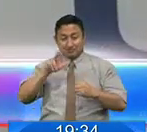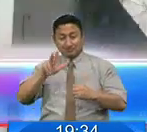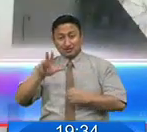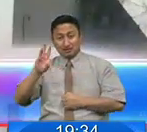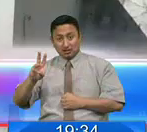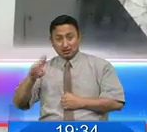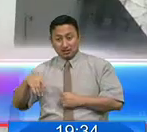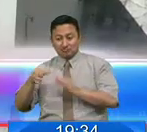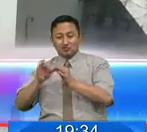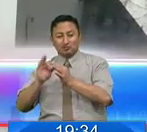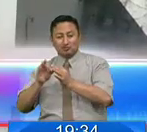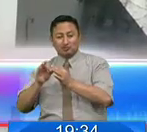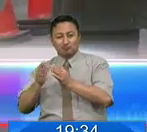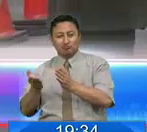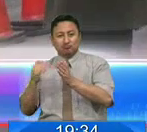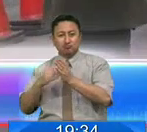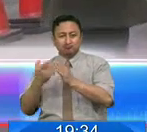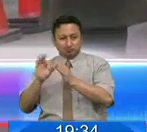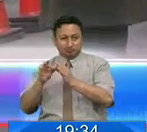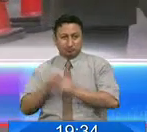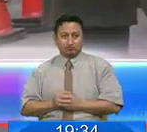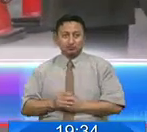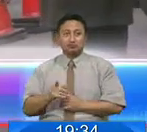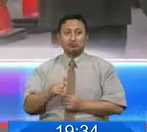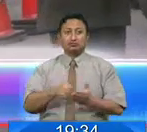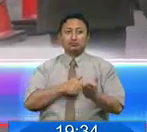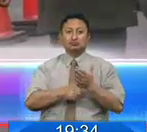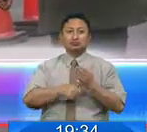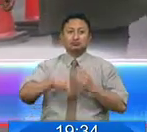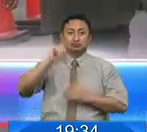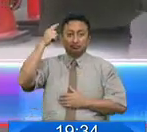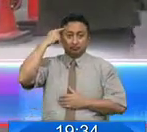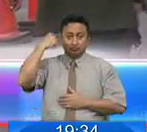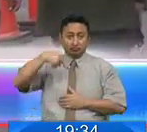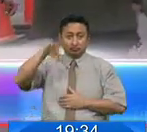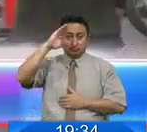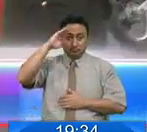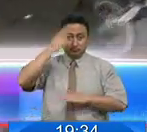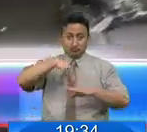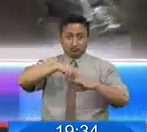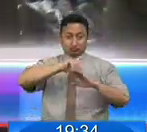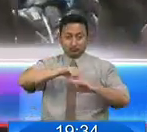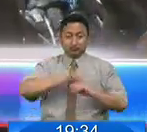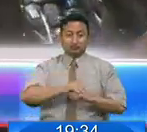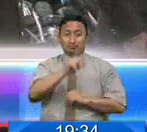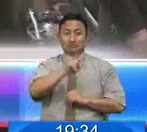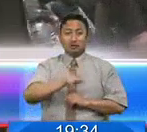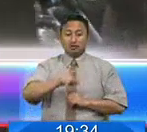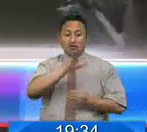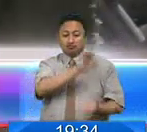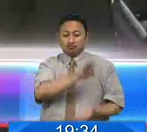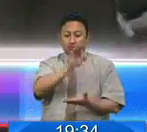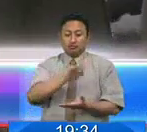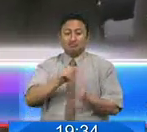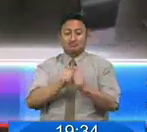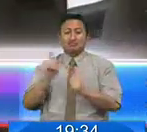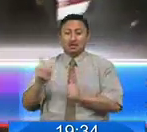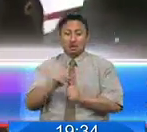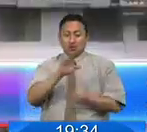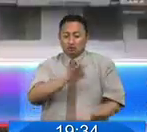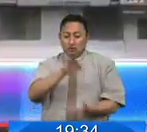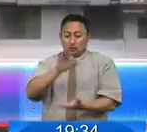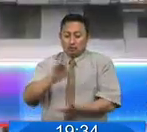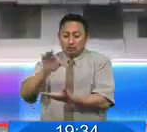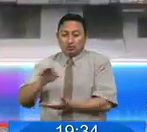las que se rehabilitarán el ministerio de gobierno y la policía nacional reasignarán el personal necesario a cada centro de vigilancia